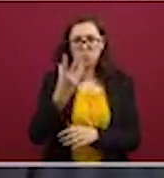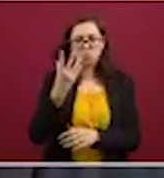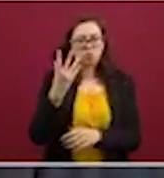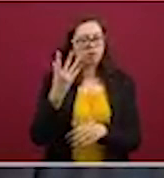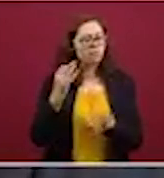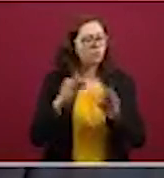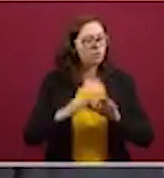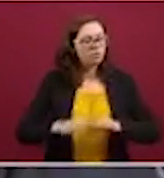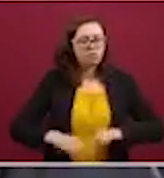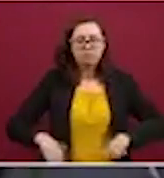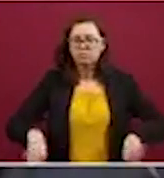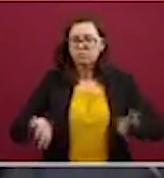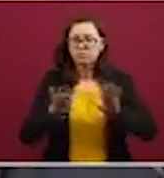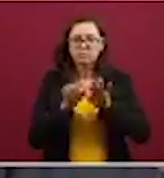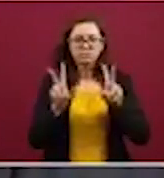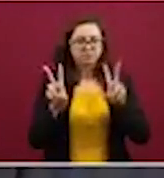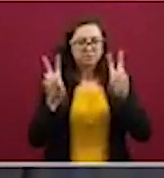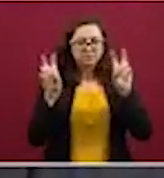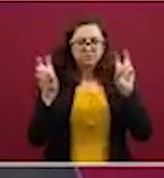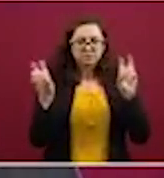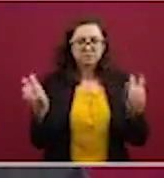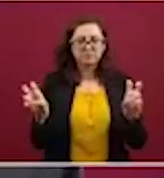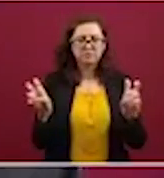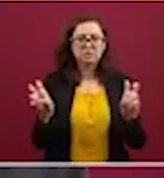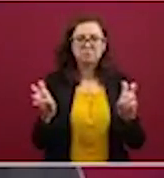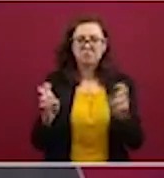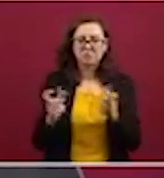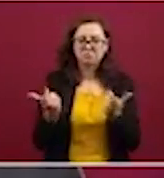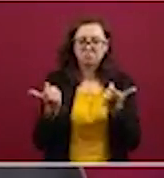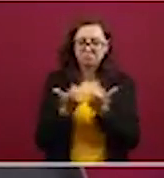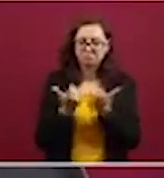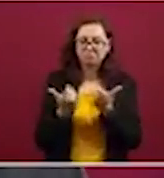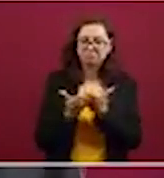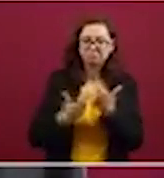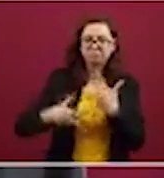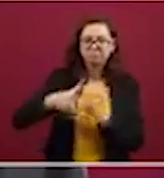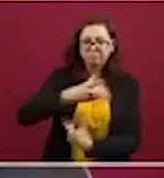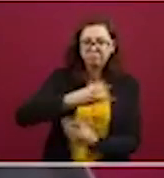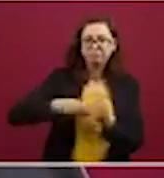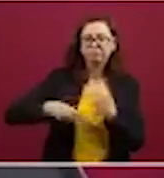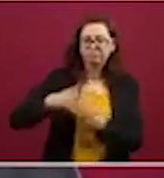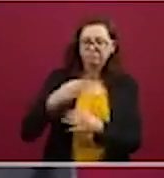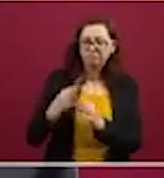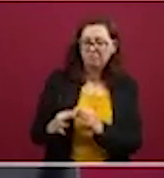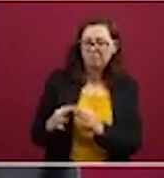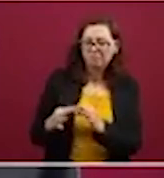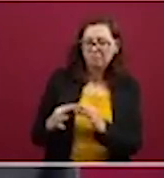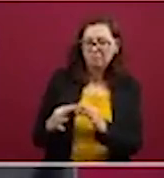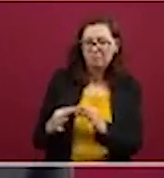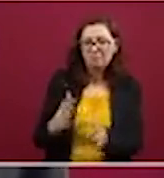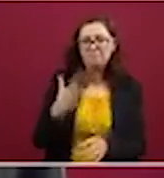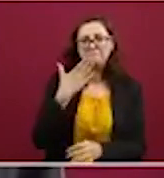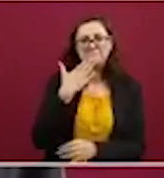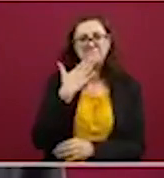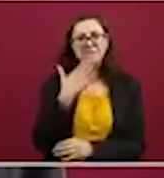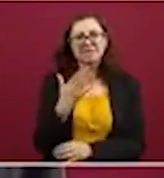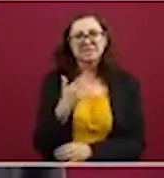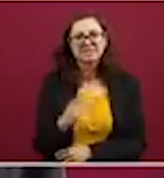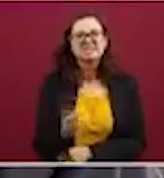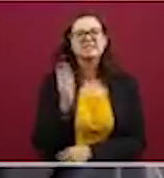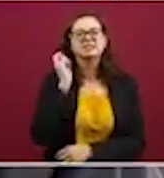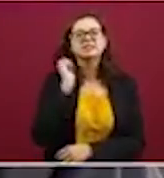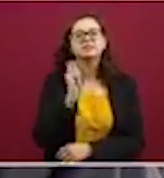fundamental para la buena marcha la economía es el no permitir